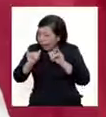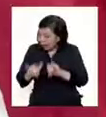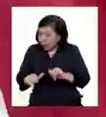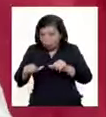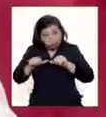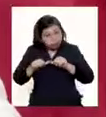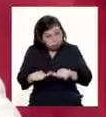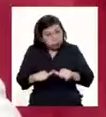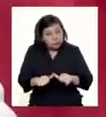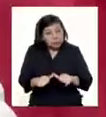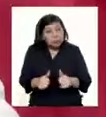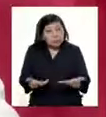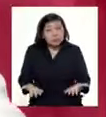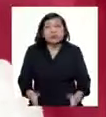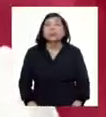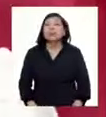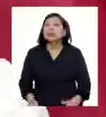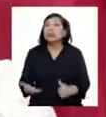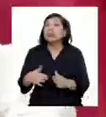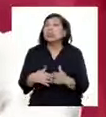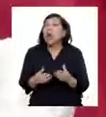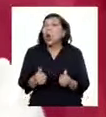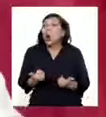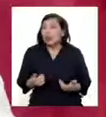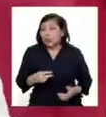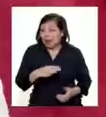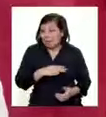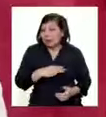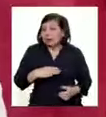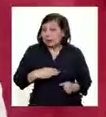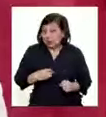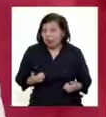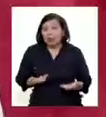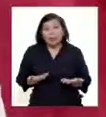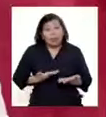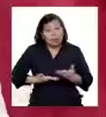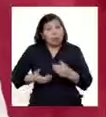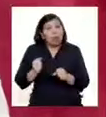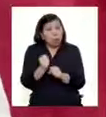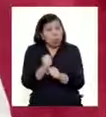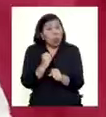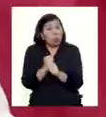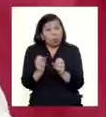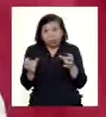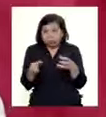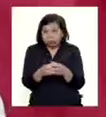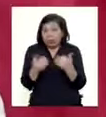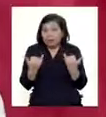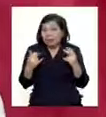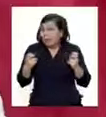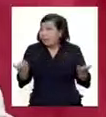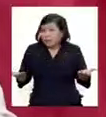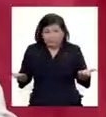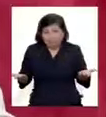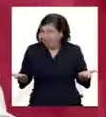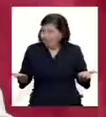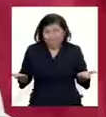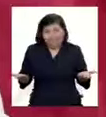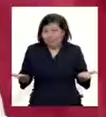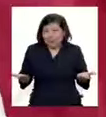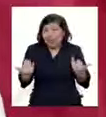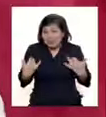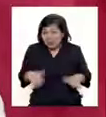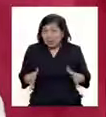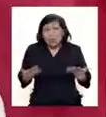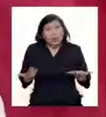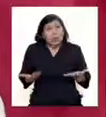los demás ministerios y el involucramiento de los demás ministerios que van a trabajar conjuntamente con nosotros en este tema. Porque no olvidemos,